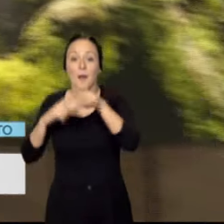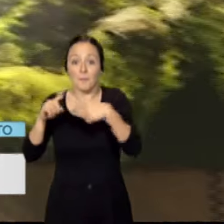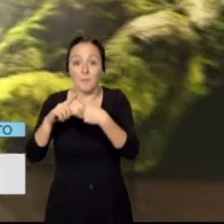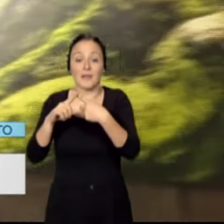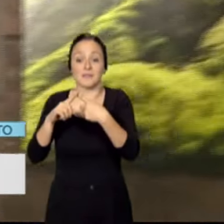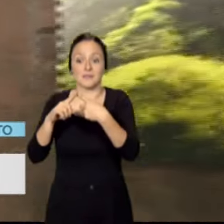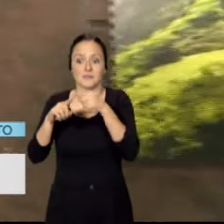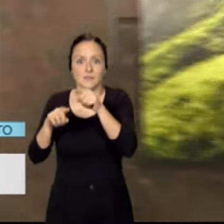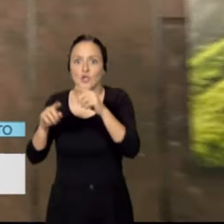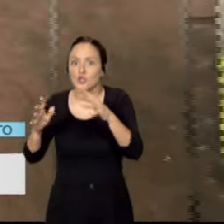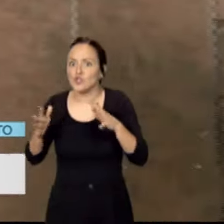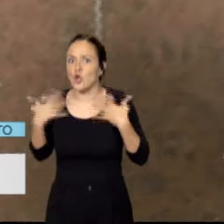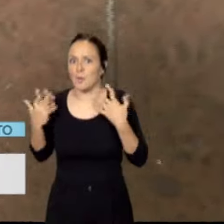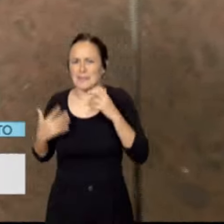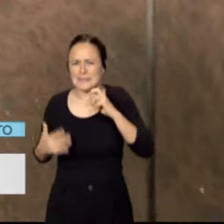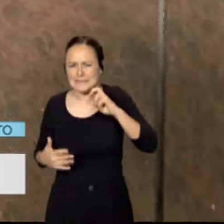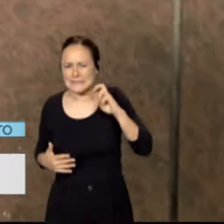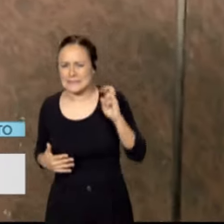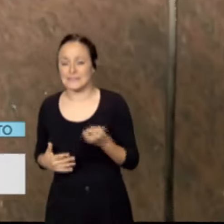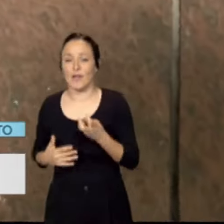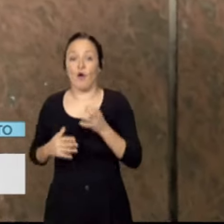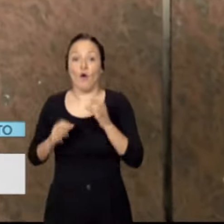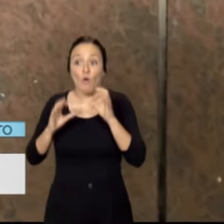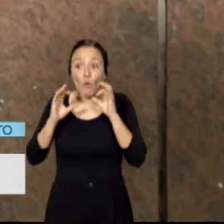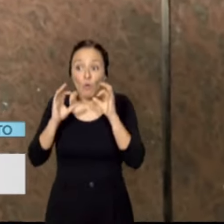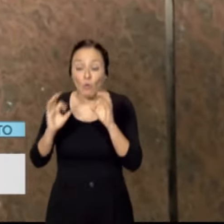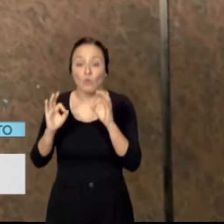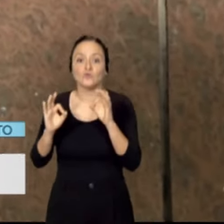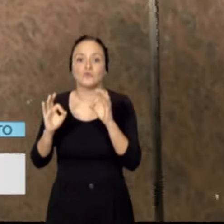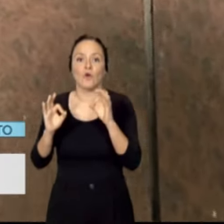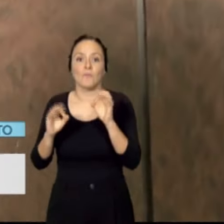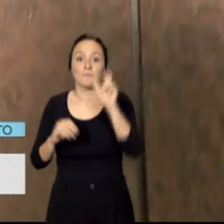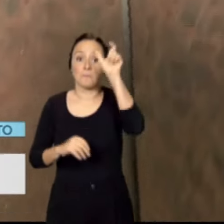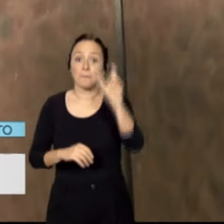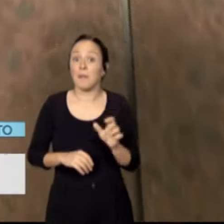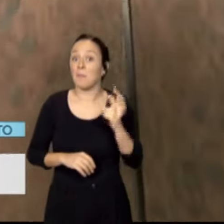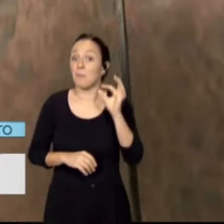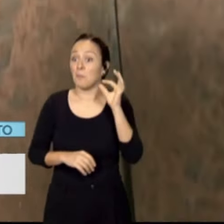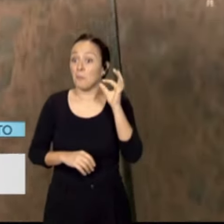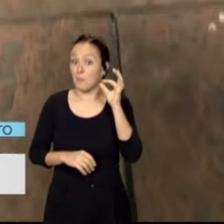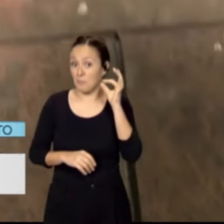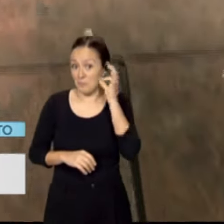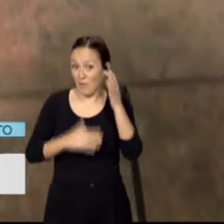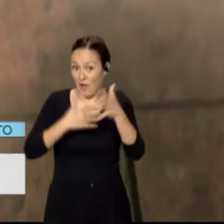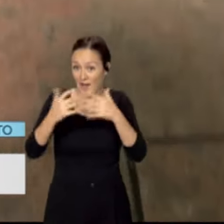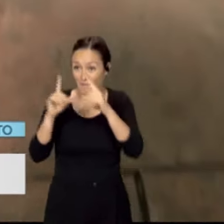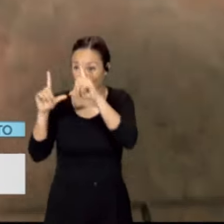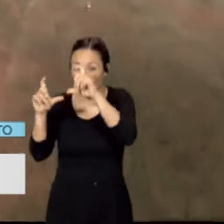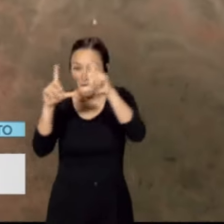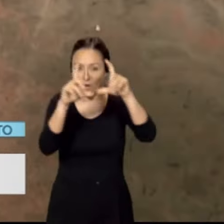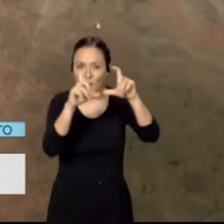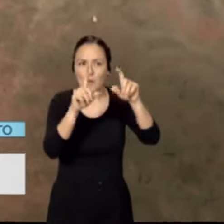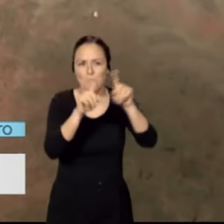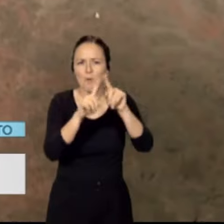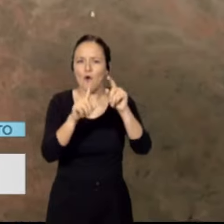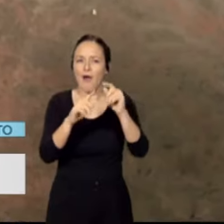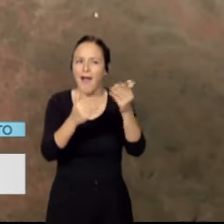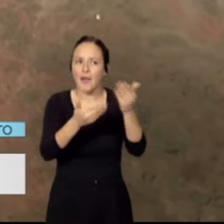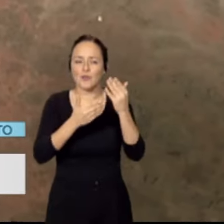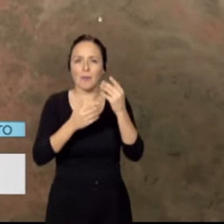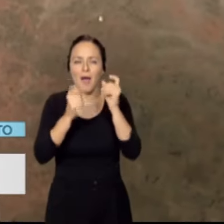encontrar cuando uno camina con la autora romana que nos enseñó un poco a abrir los ojos de las